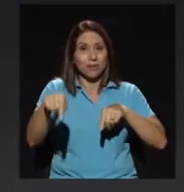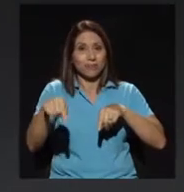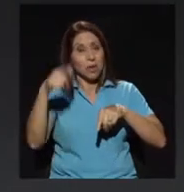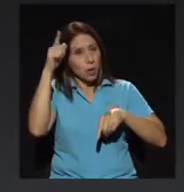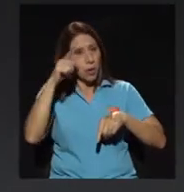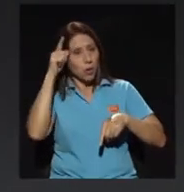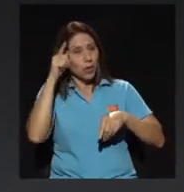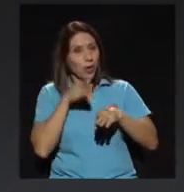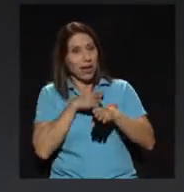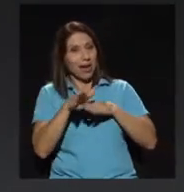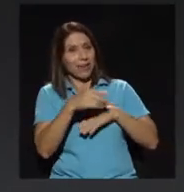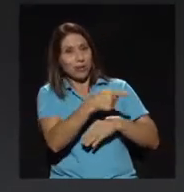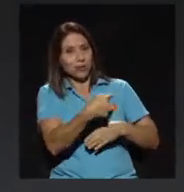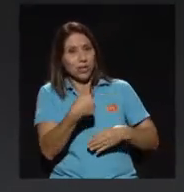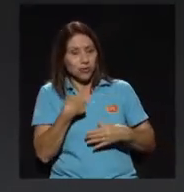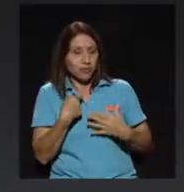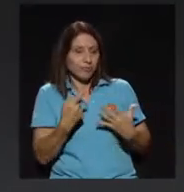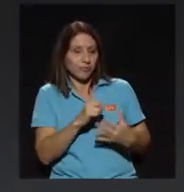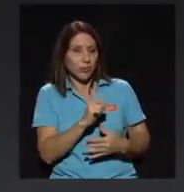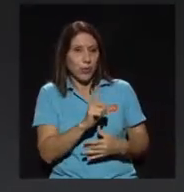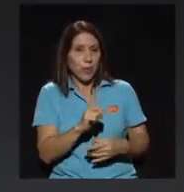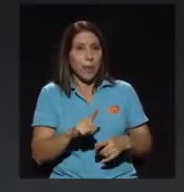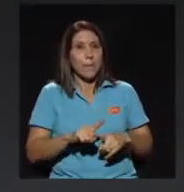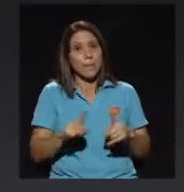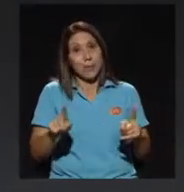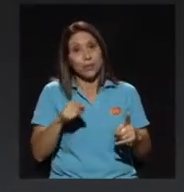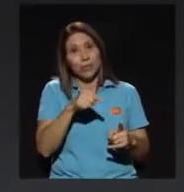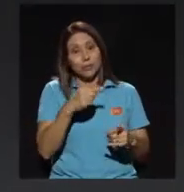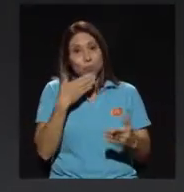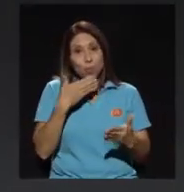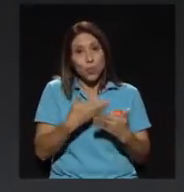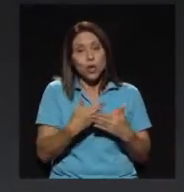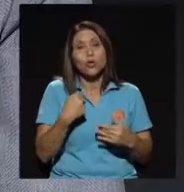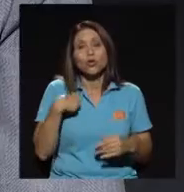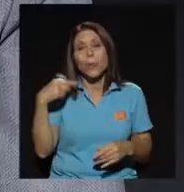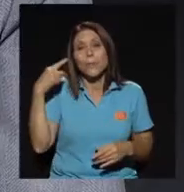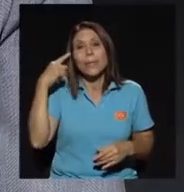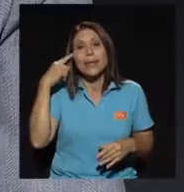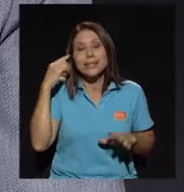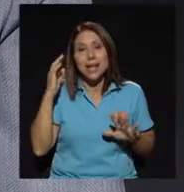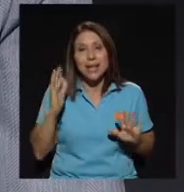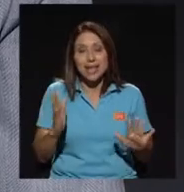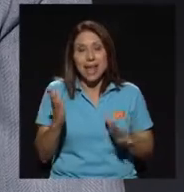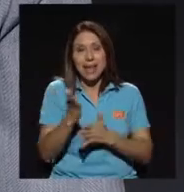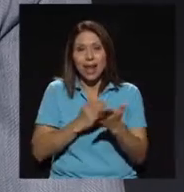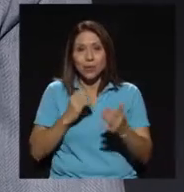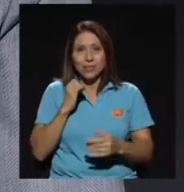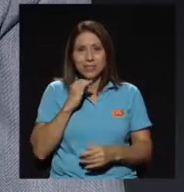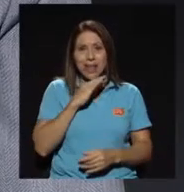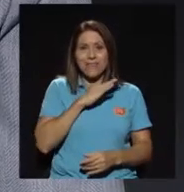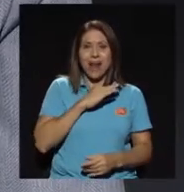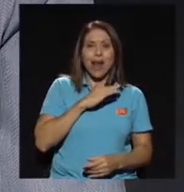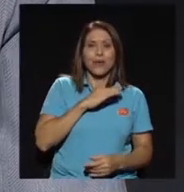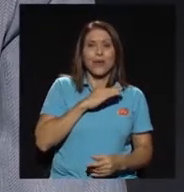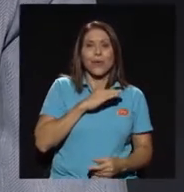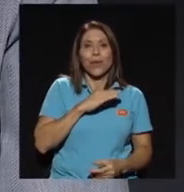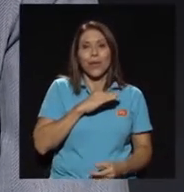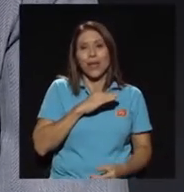profesamos, lo cual además es muy bueno. Yo pensaría que algo está raro en Dinamarca si fuera